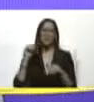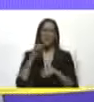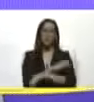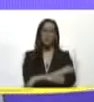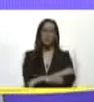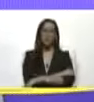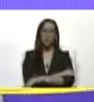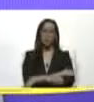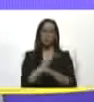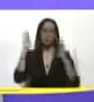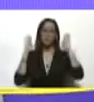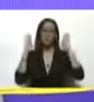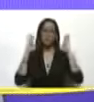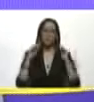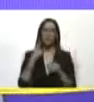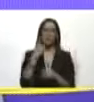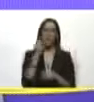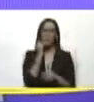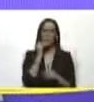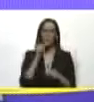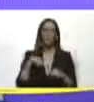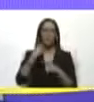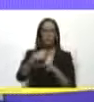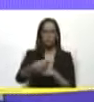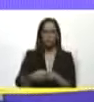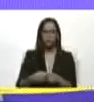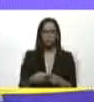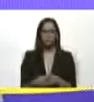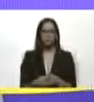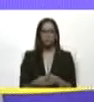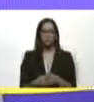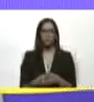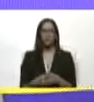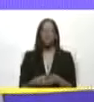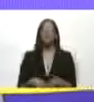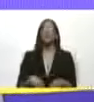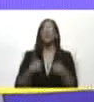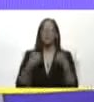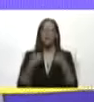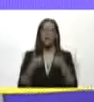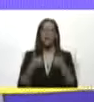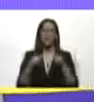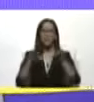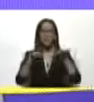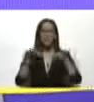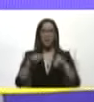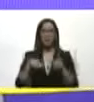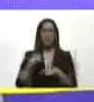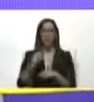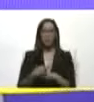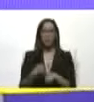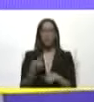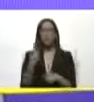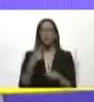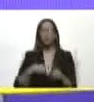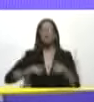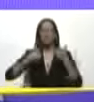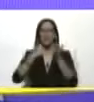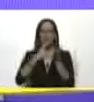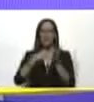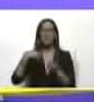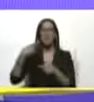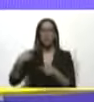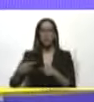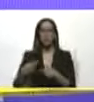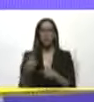uno más pataruco que otro uno más manipulable que otro uno más débil que otro uno